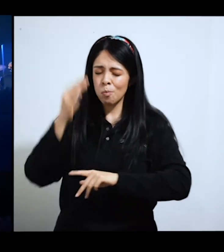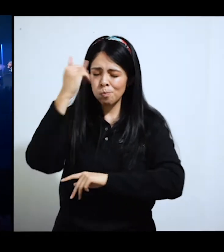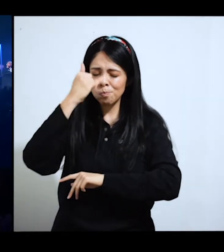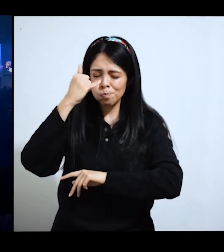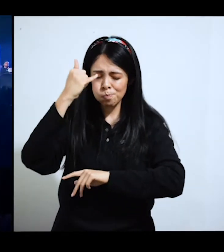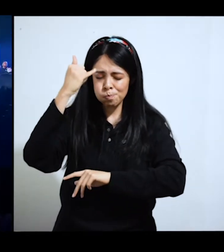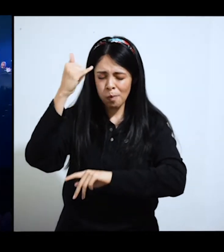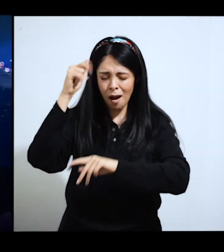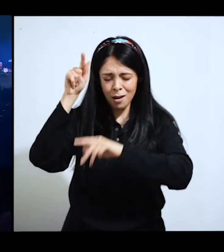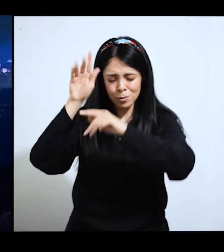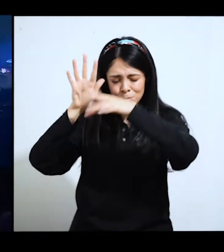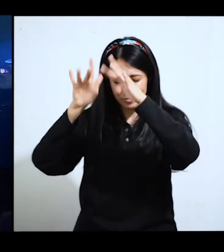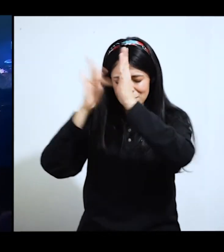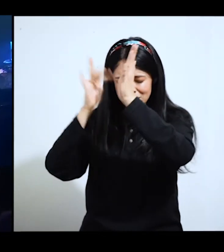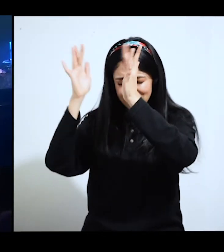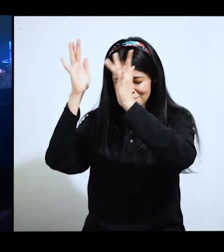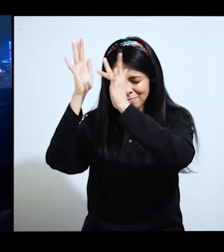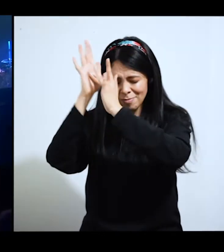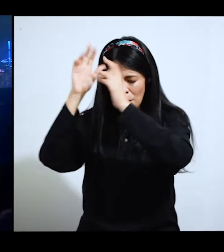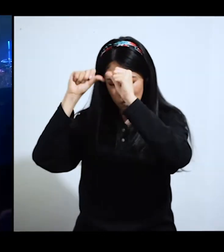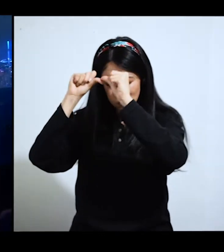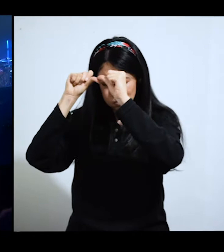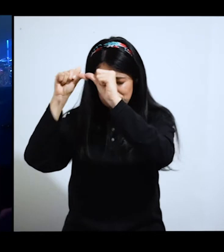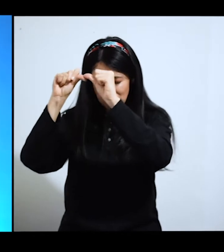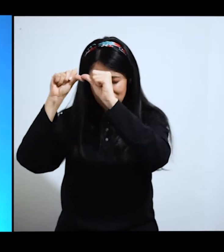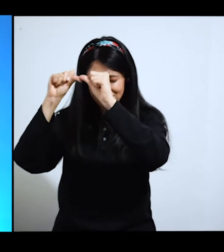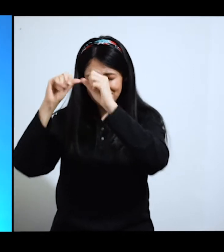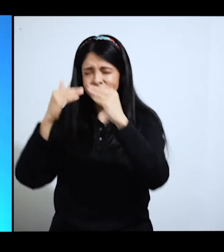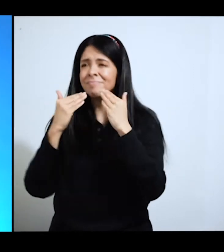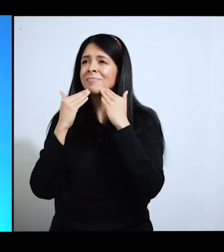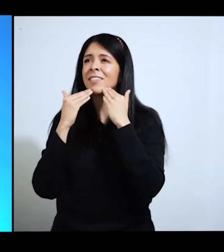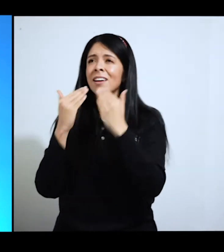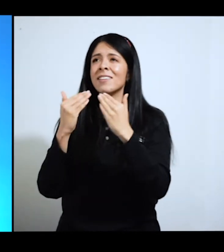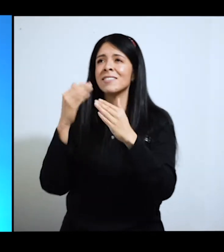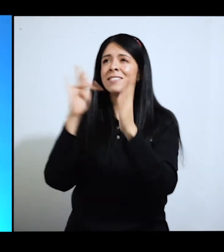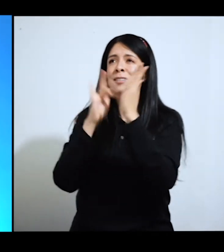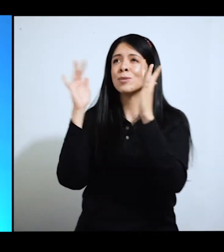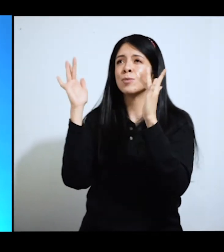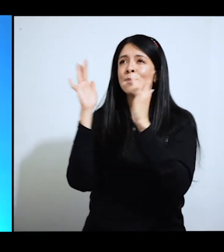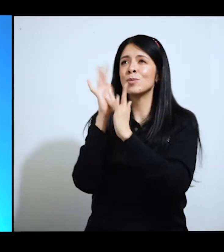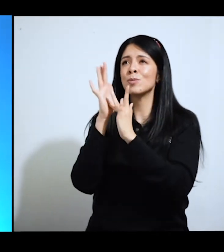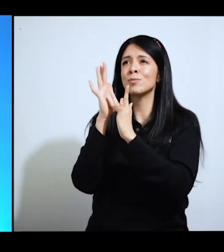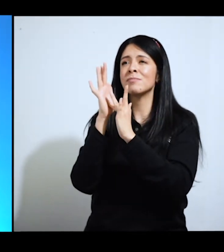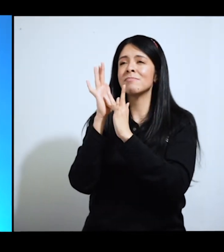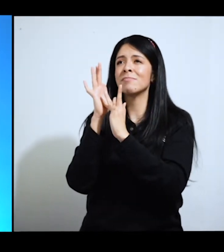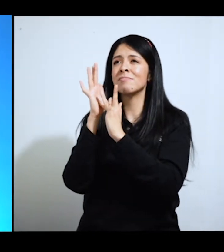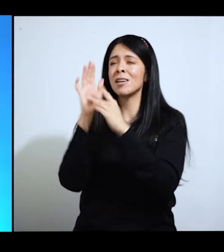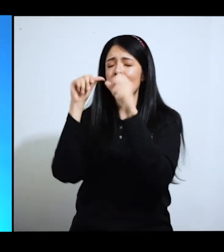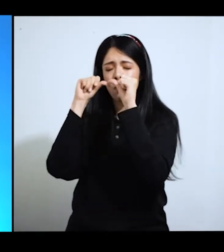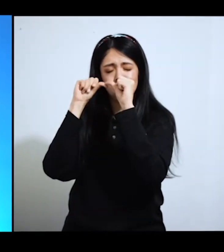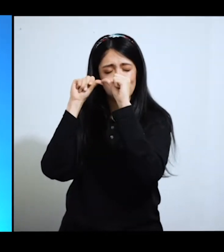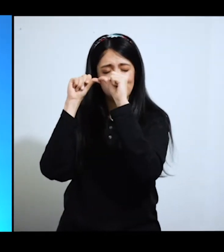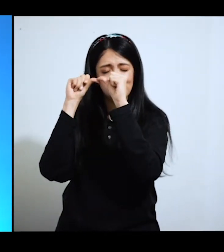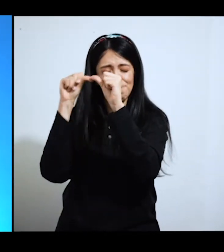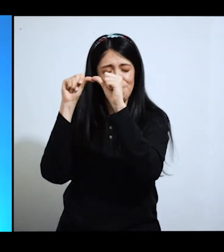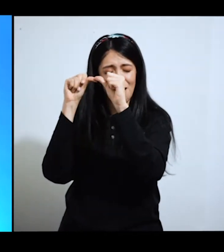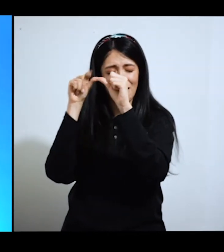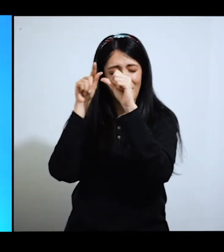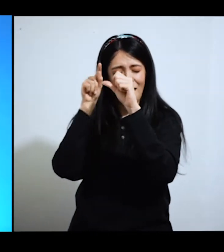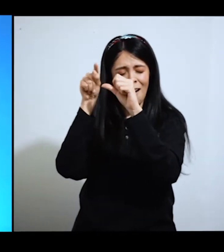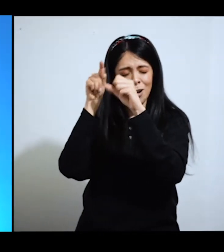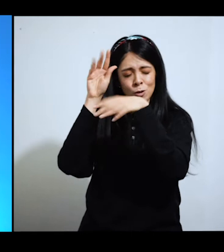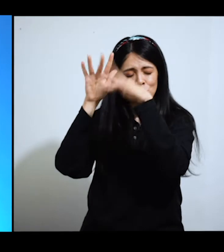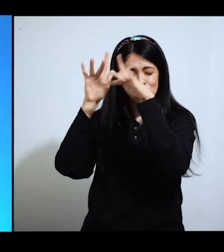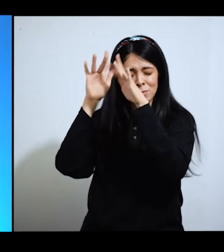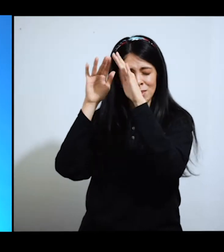postrado a tus pies. Gracias, Jesús. Y aquí